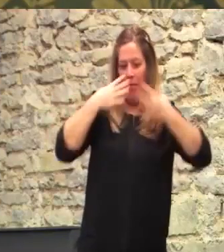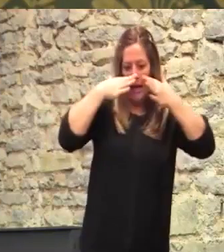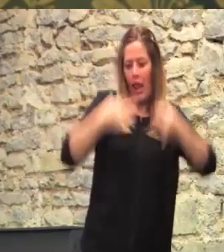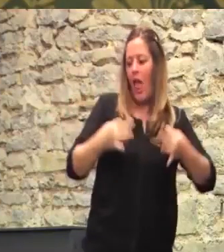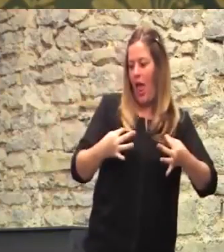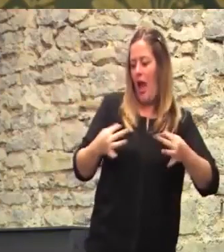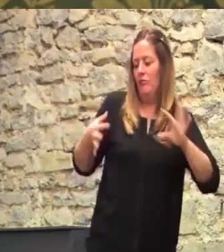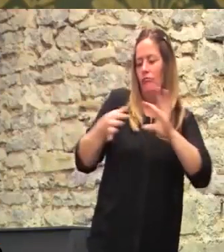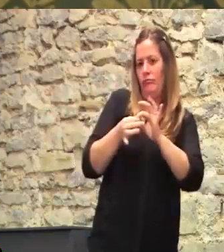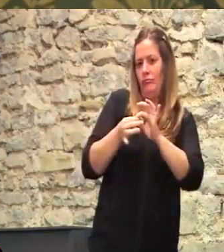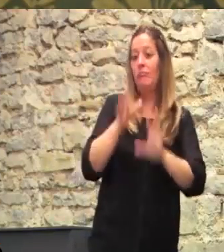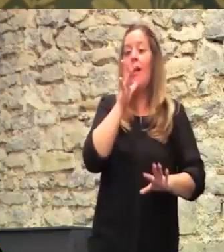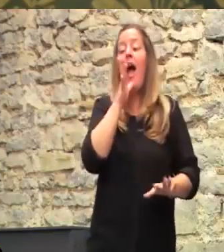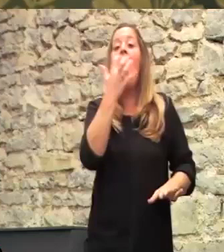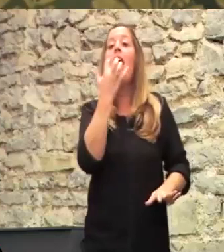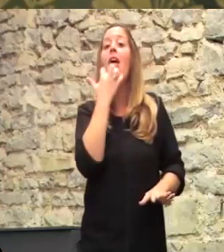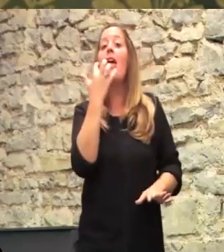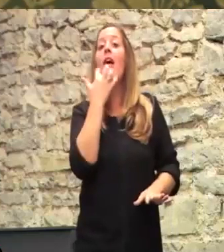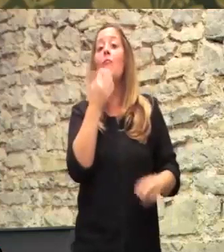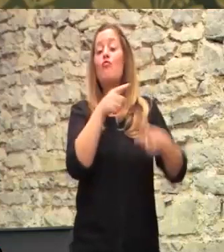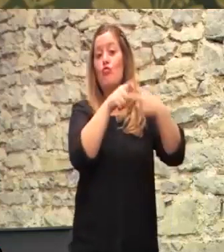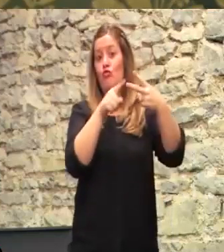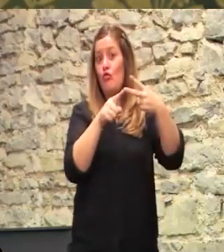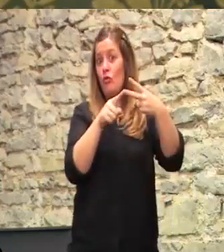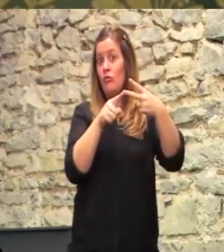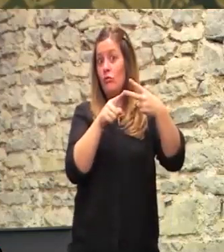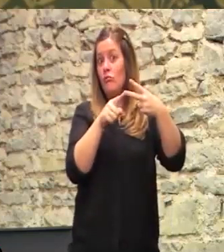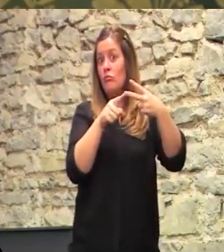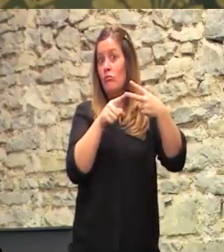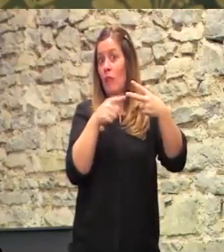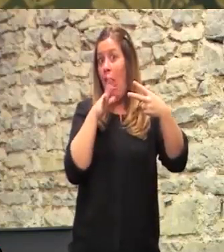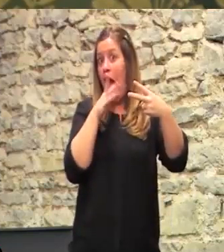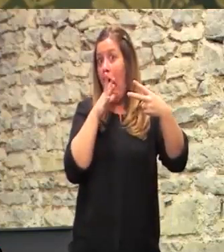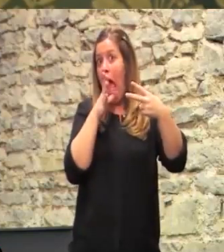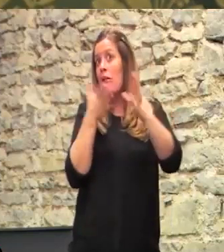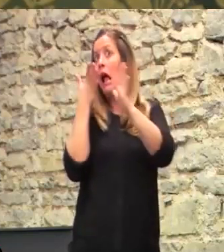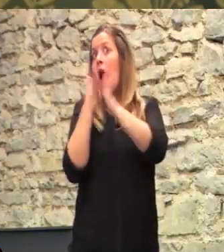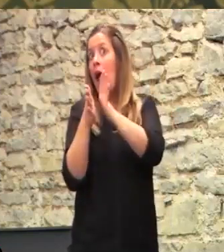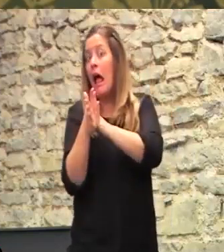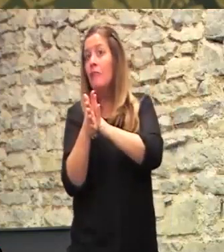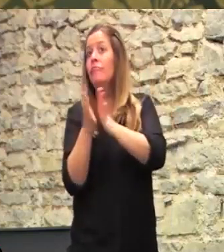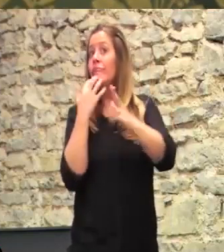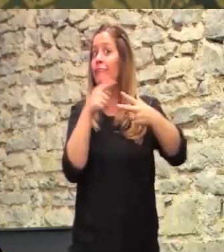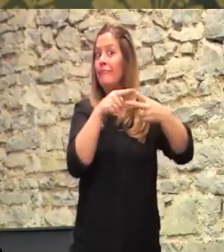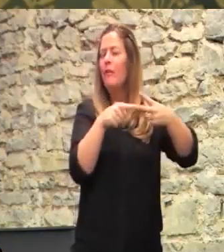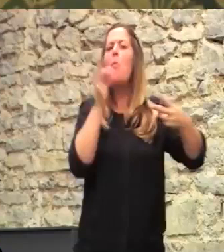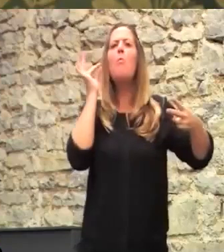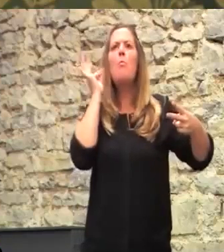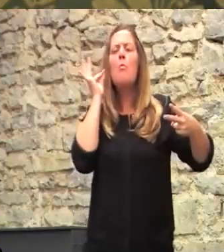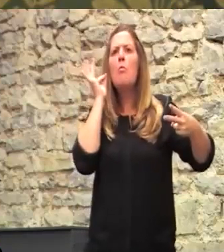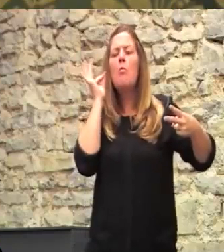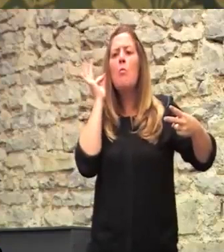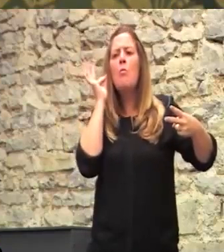en todo caso dos ejemplos en donde si hubieron mujeres que y que